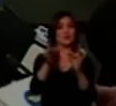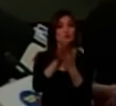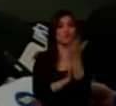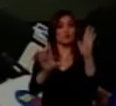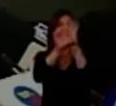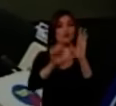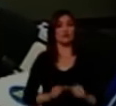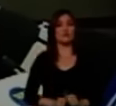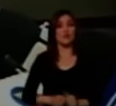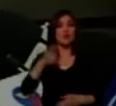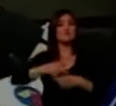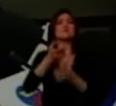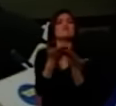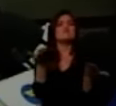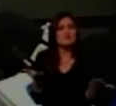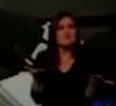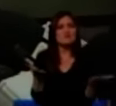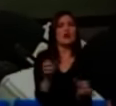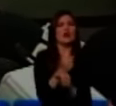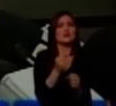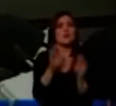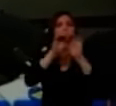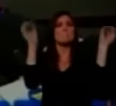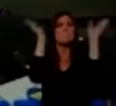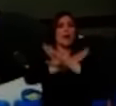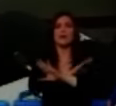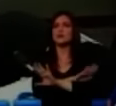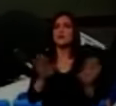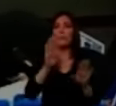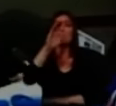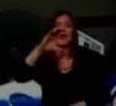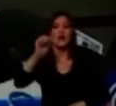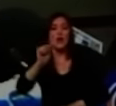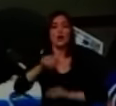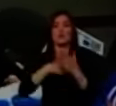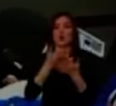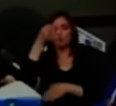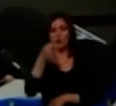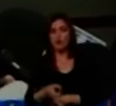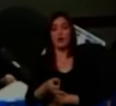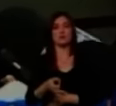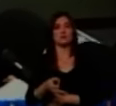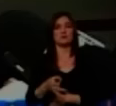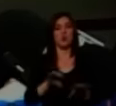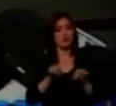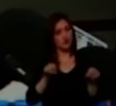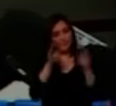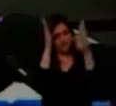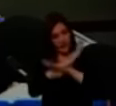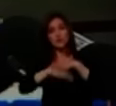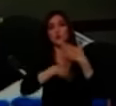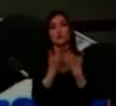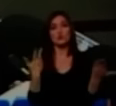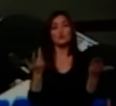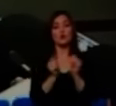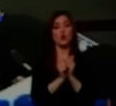se está tocando exclusivamente que tiene que ser para becas. En eso se está diciendo que se cumpla en su totalidad de los ingresos que está en la